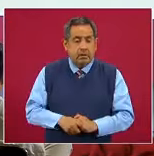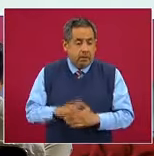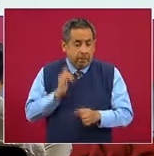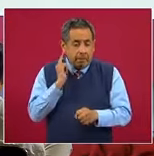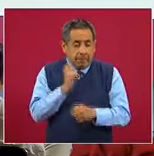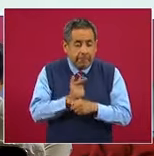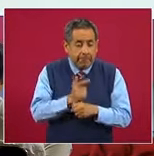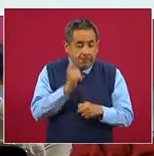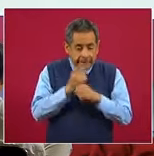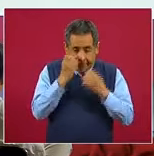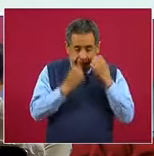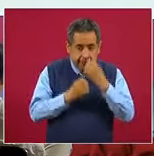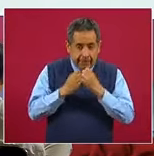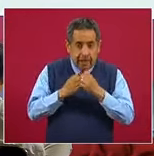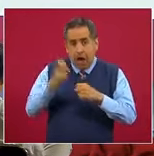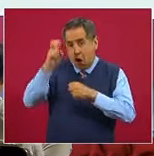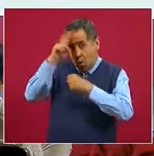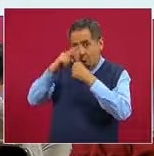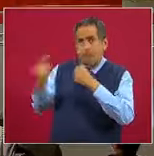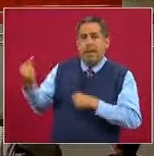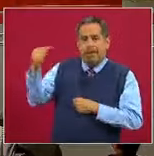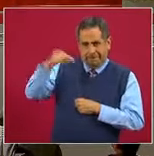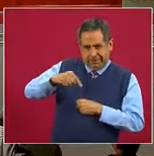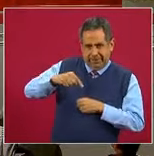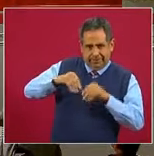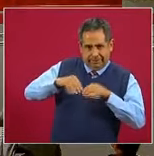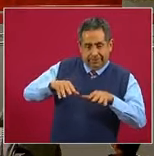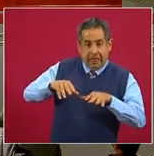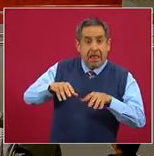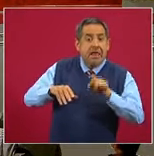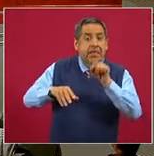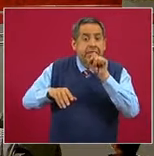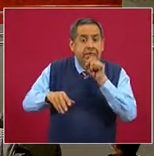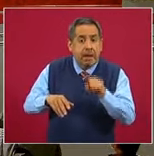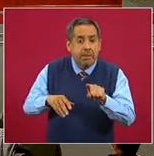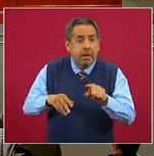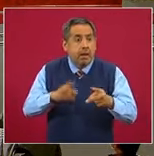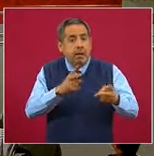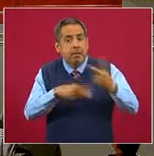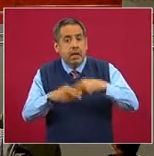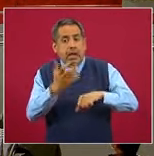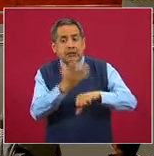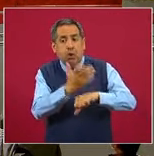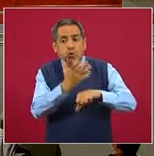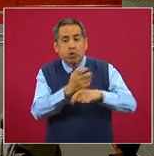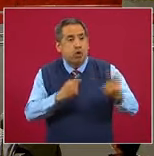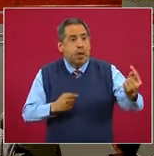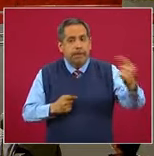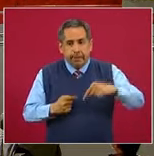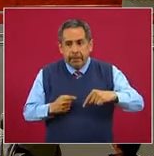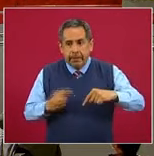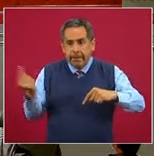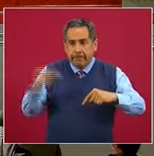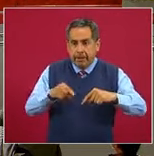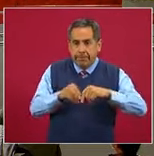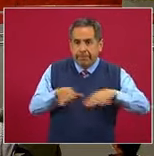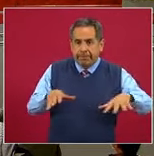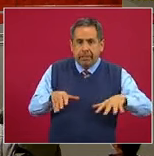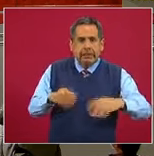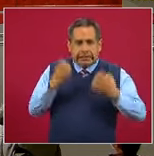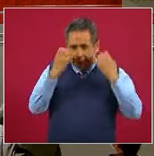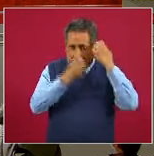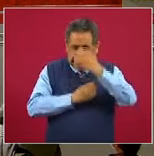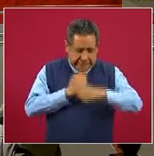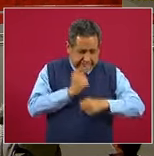país, no solo por Europa, era por Europa y también por Estados Unidos. Y esto es tanto por los datos